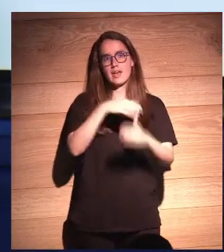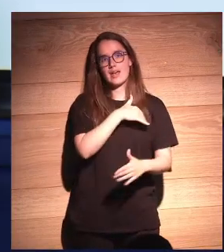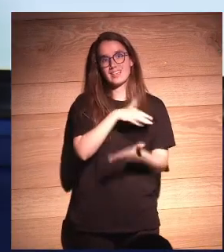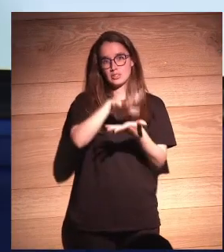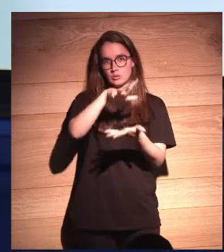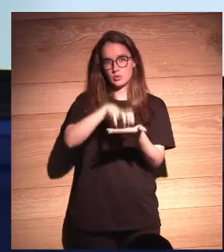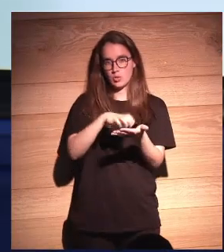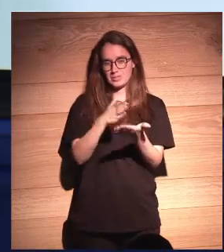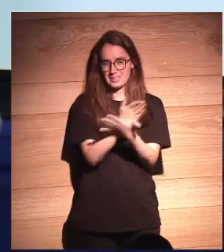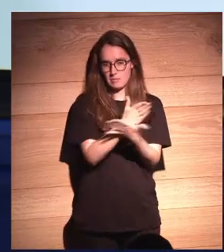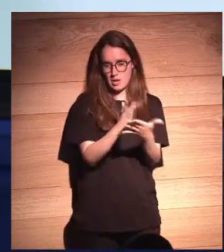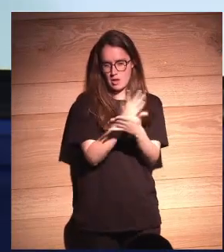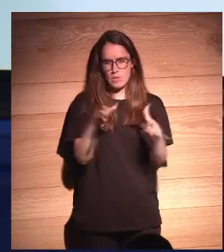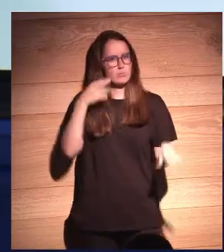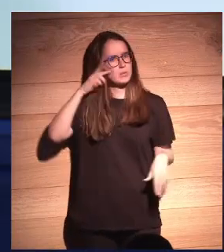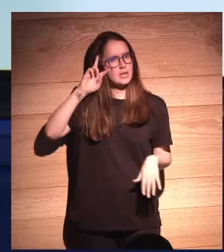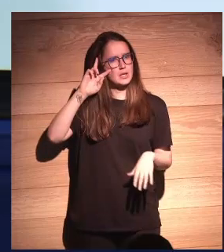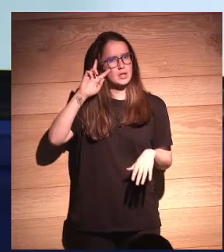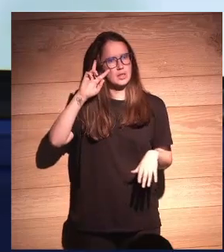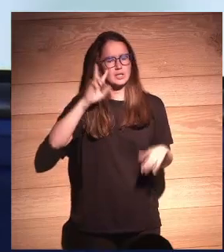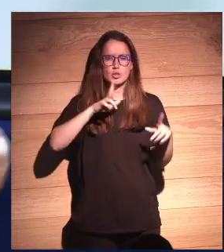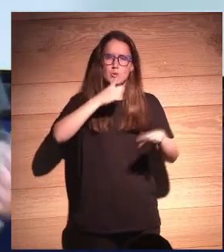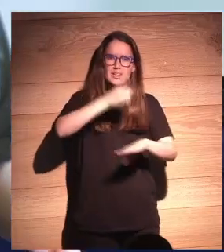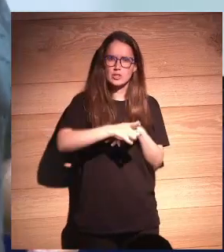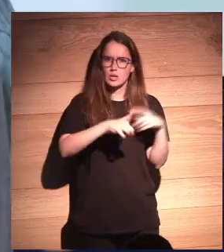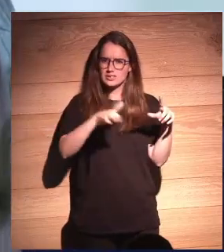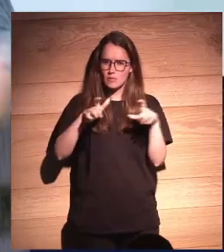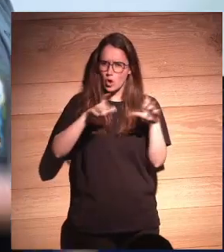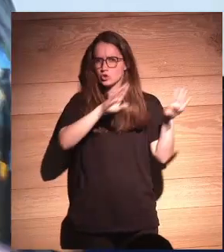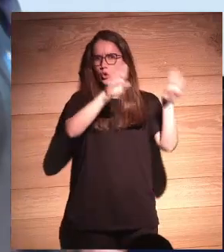separado tenemos un montón de experiencia como directores de foto,